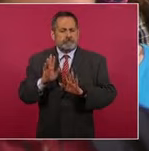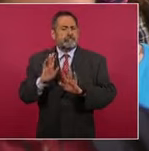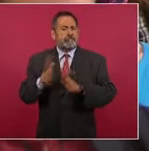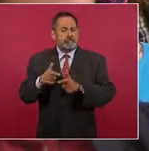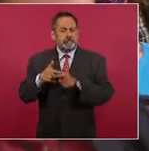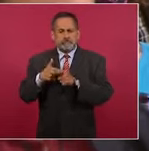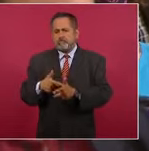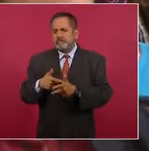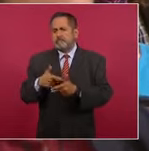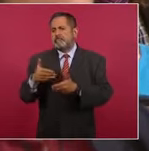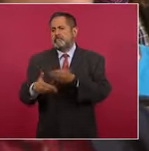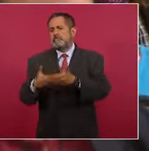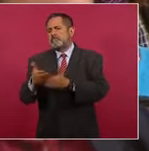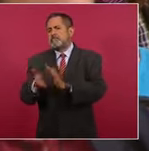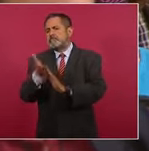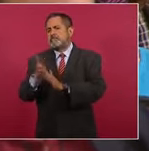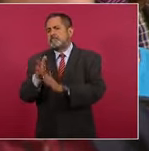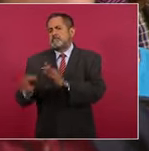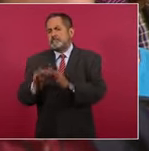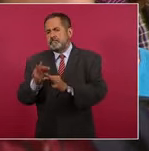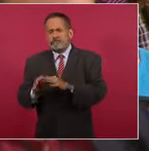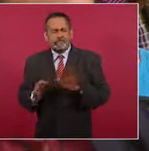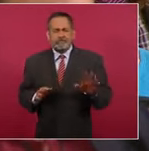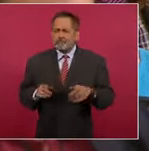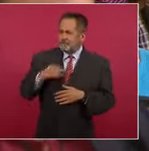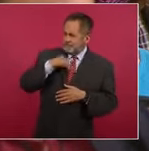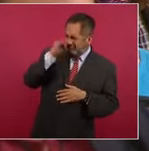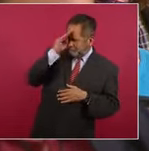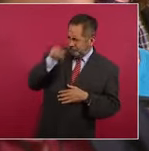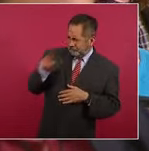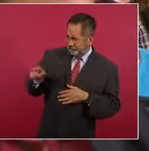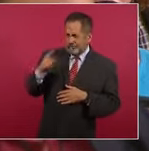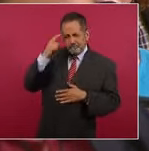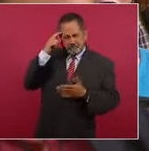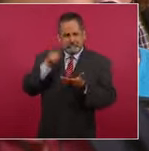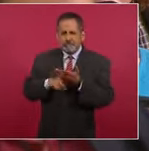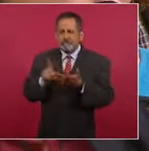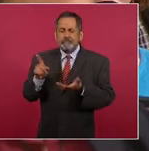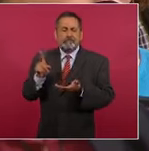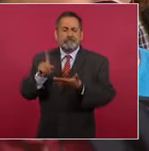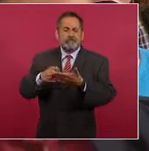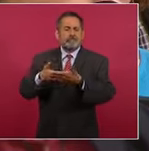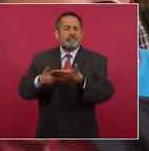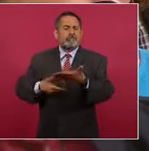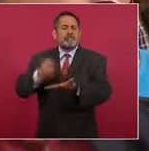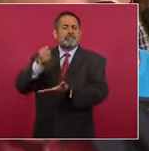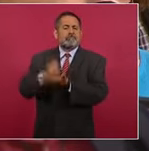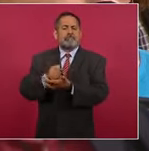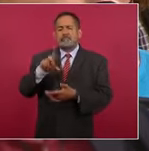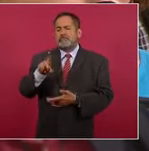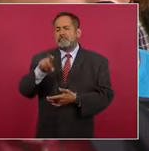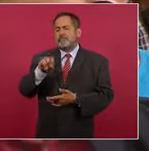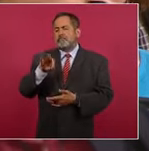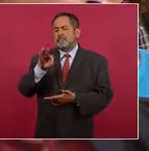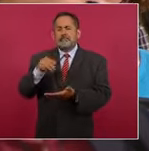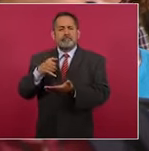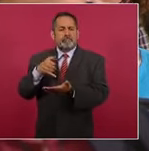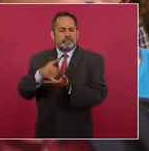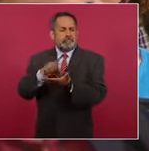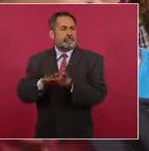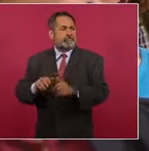que avanzaran las obras, pero ellos consideran que mucho tuvo que ver con el acuerdo que se publicó en el Diario Oficial el año pasado, a finales del año